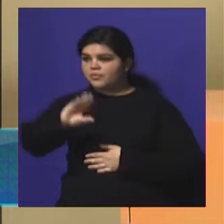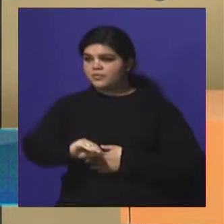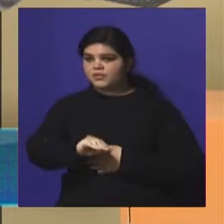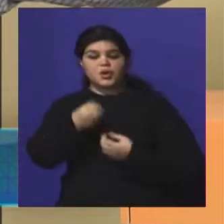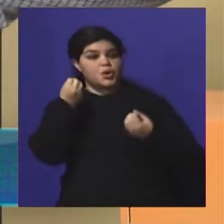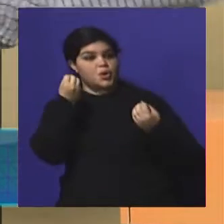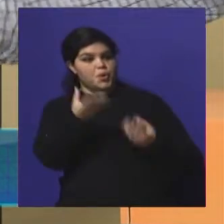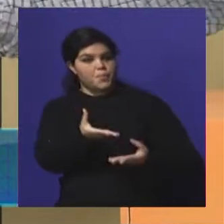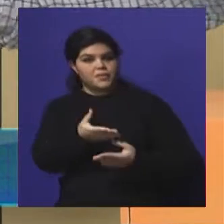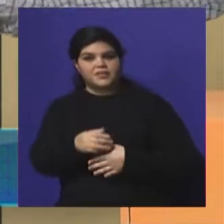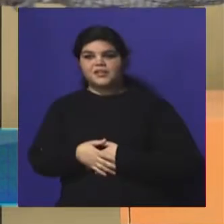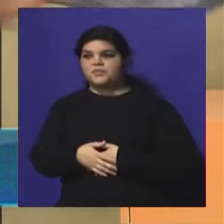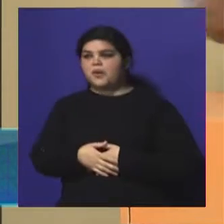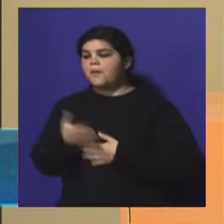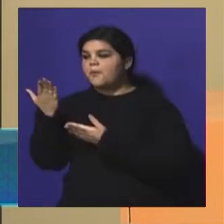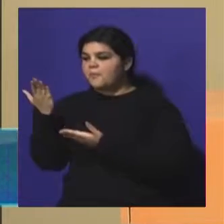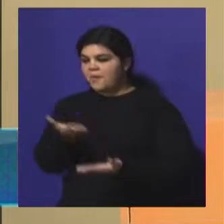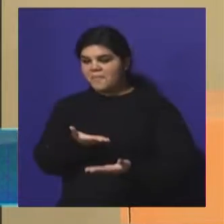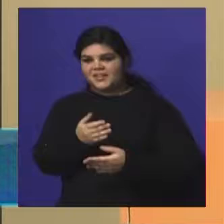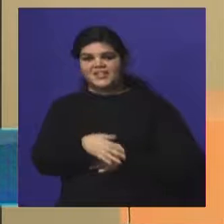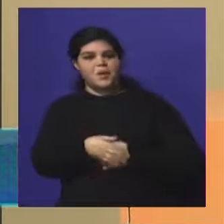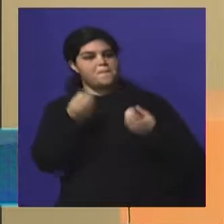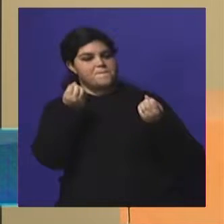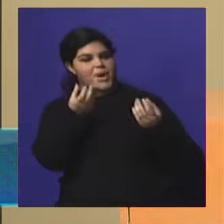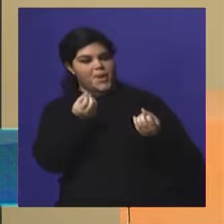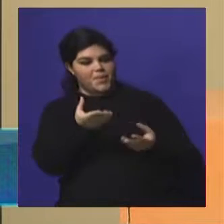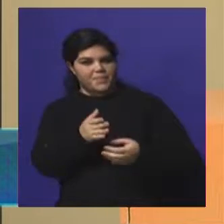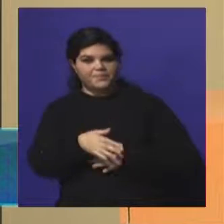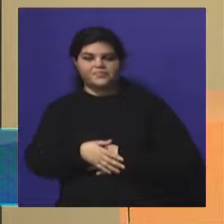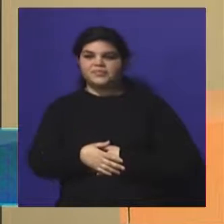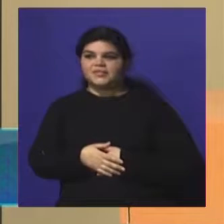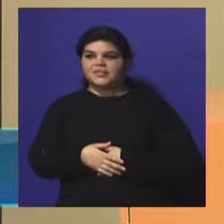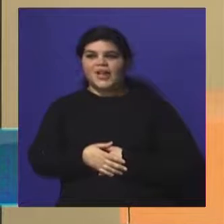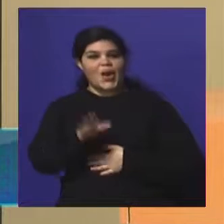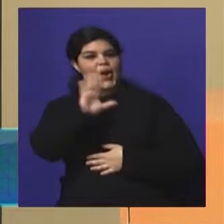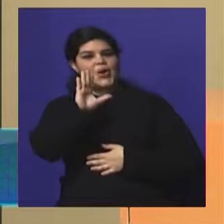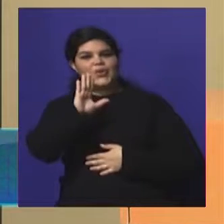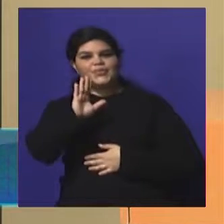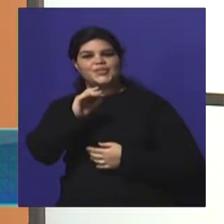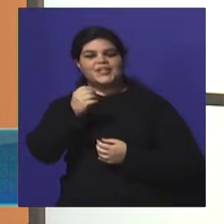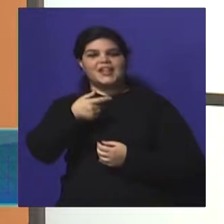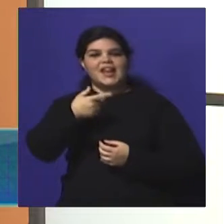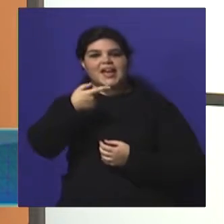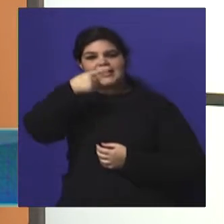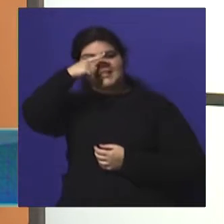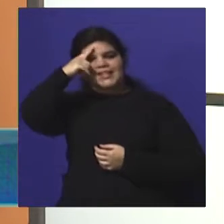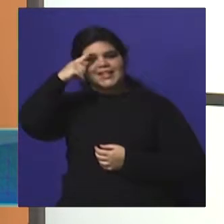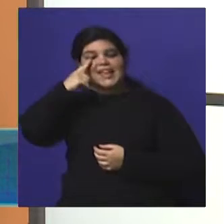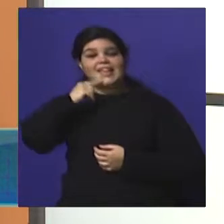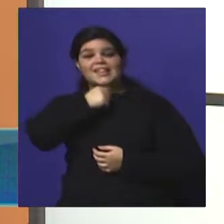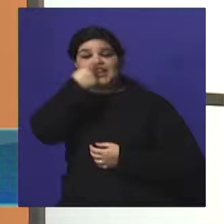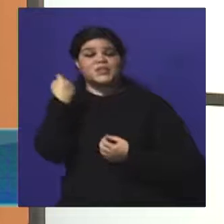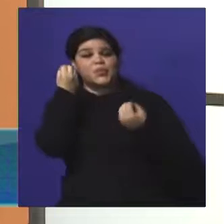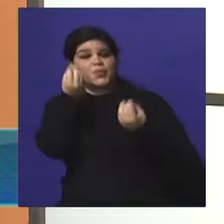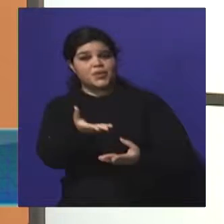estás? Amiga, bien, muy bien. Bienvenida. ¿Cómo te va? ¿Todo bien? Muy bien, bueno, muy bien. Me alegro. Hola, Nato, ¿cómo estás? Hola, Noé, ¿cómo andás? Muy ha bien. Salido mucho, Noé,